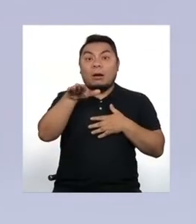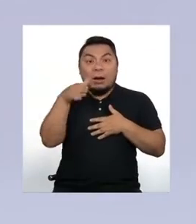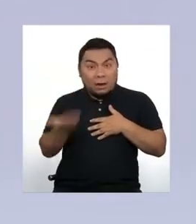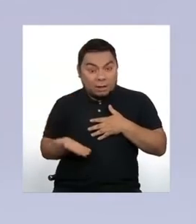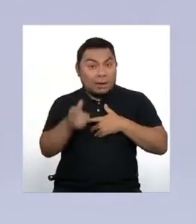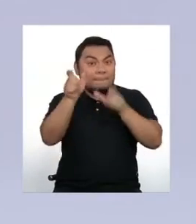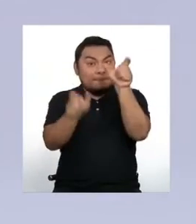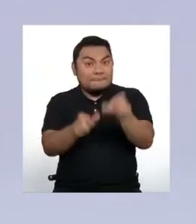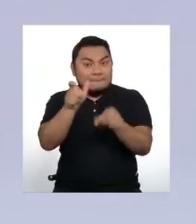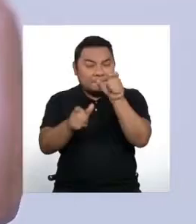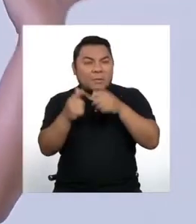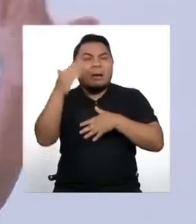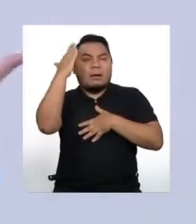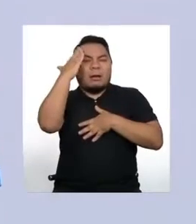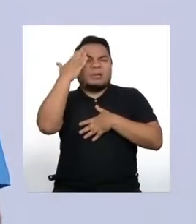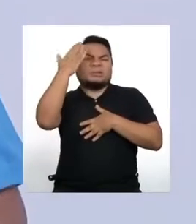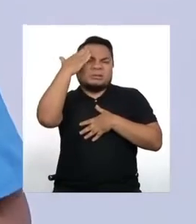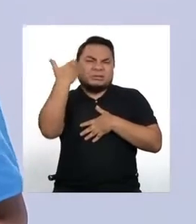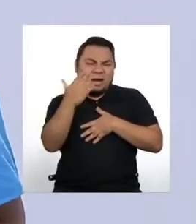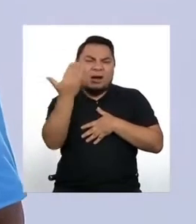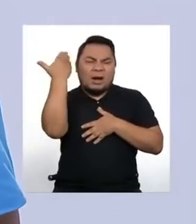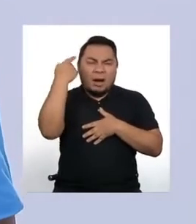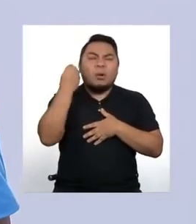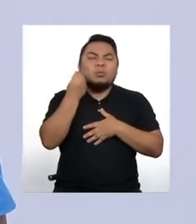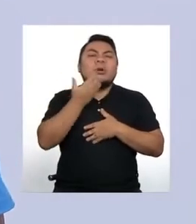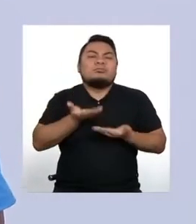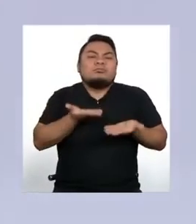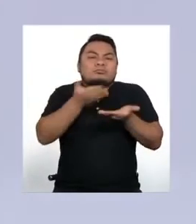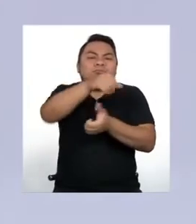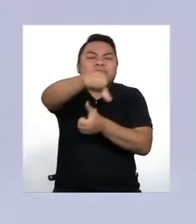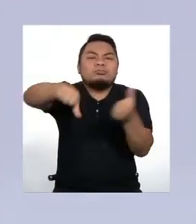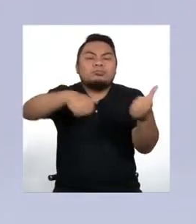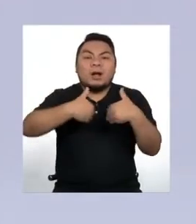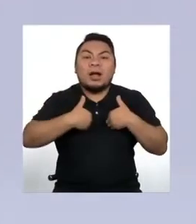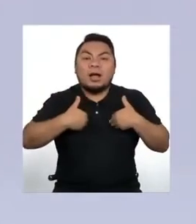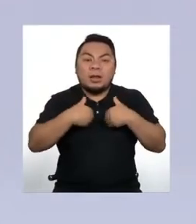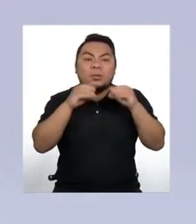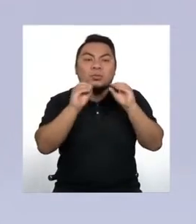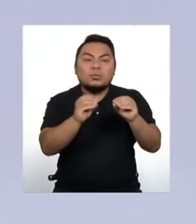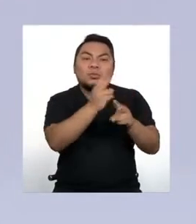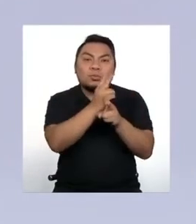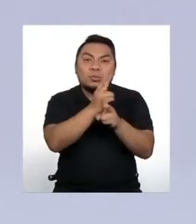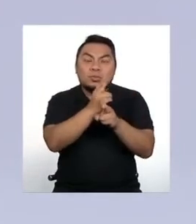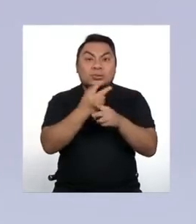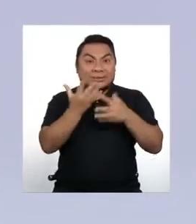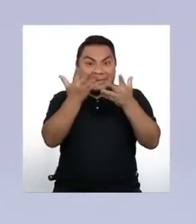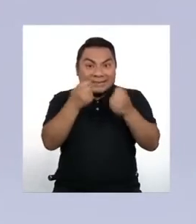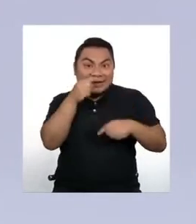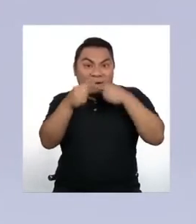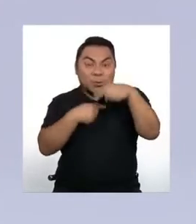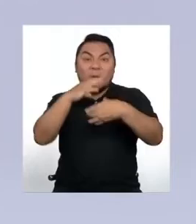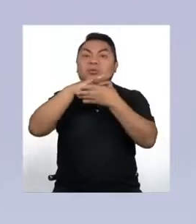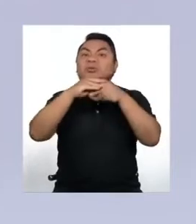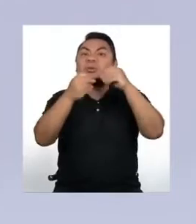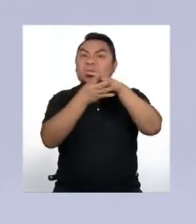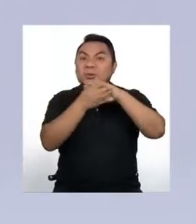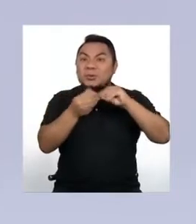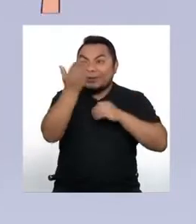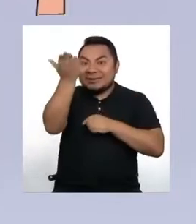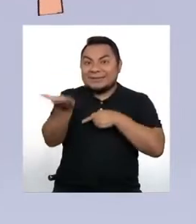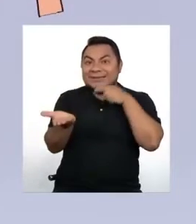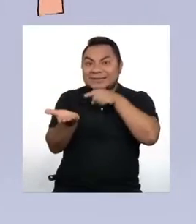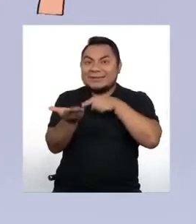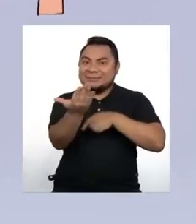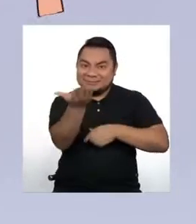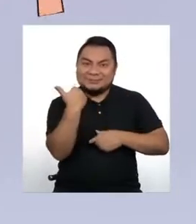Antes de iniciar la actividad, deberás tener a la mano lo siguiente. Dos cestos de plástico y